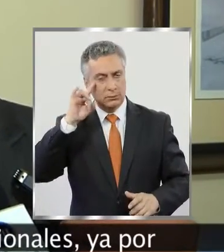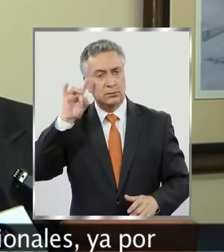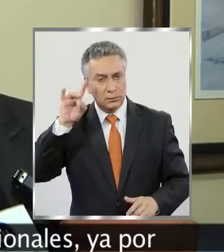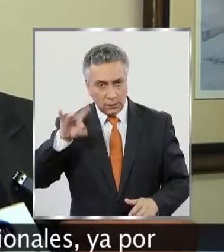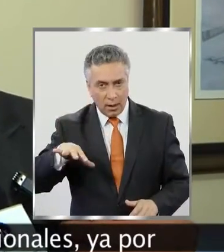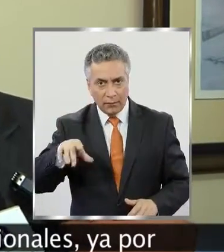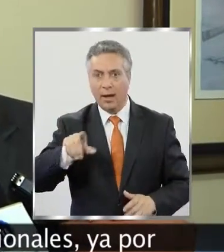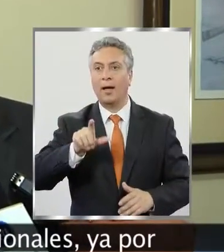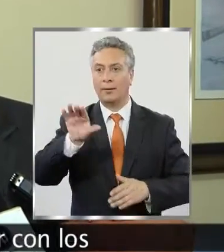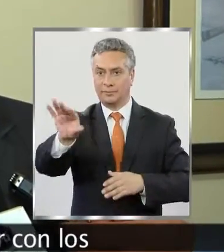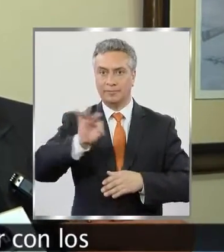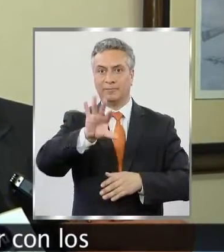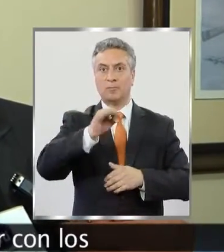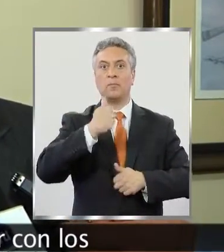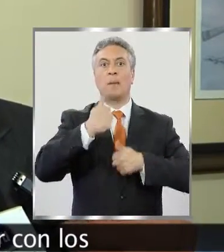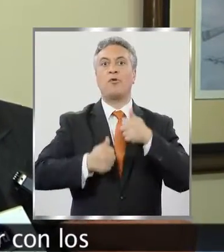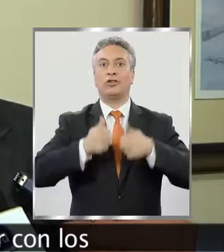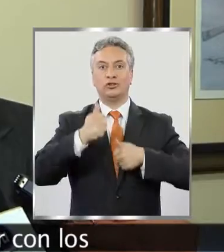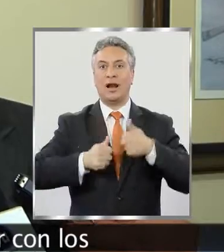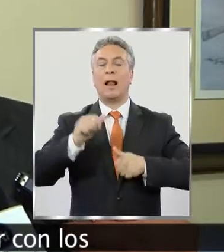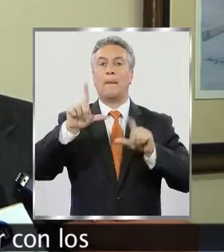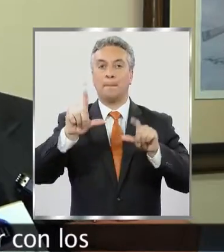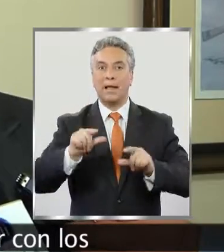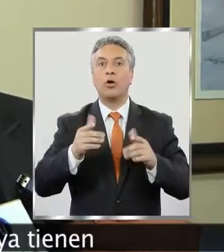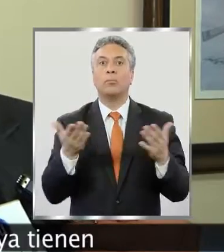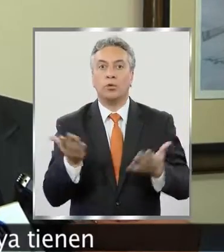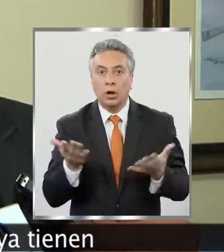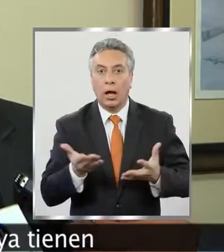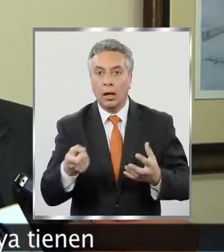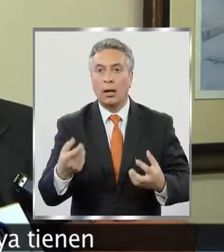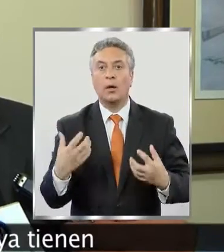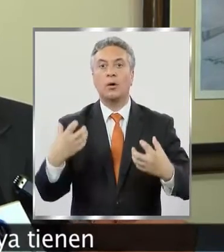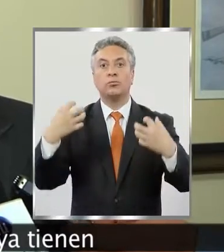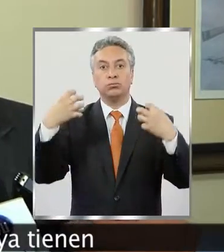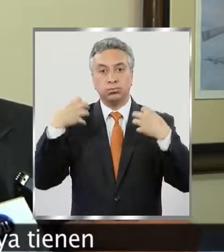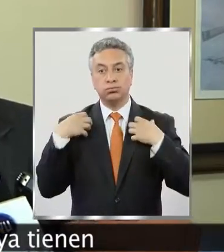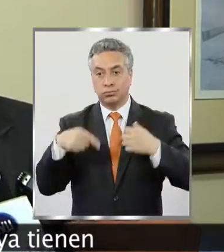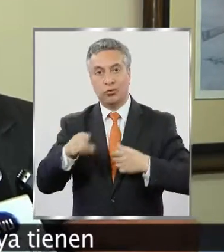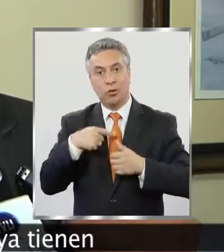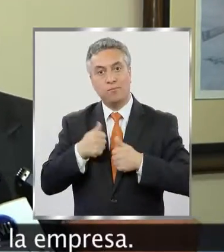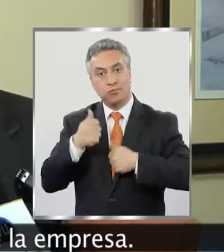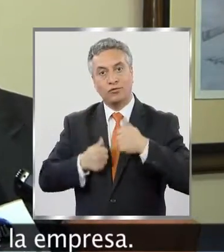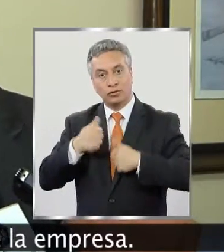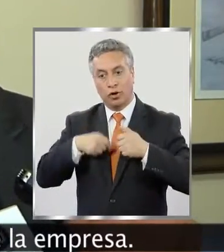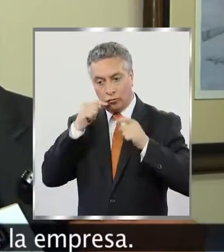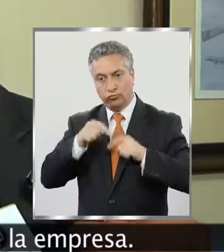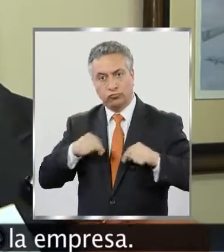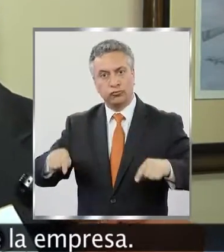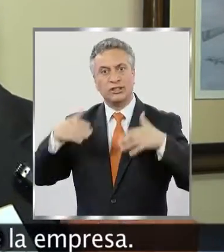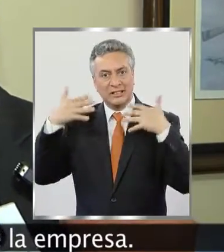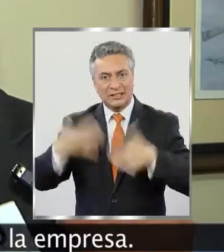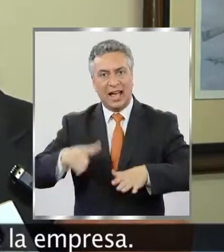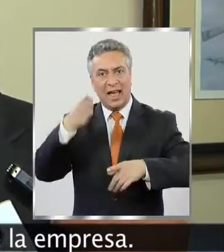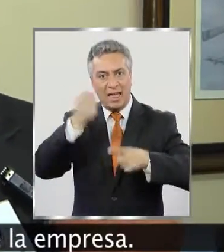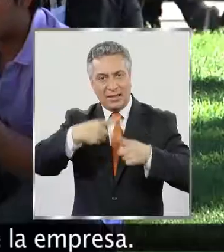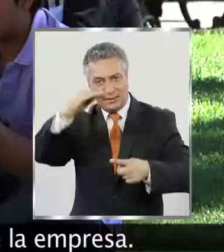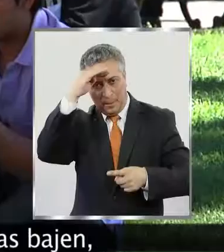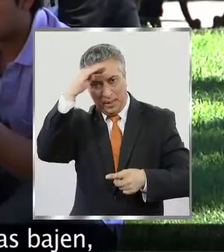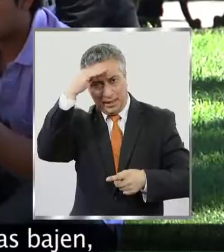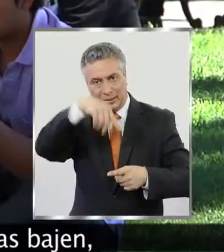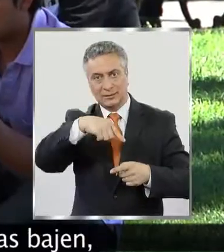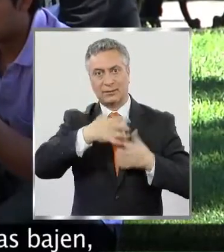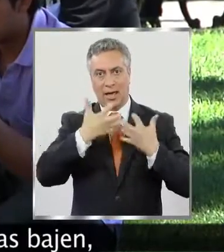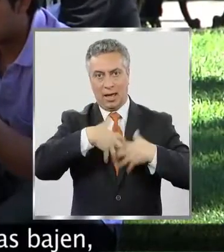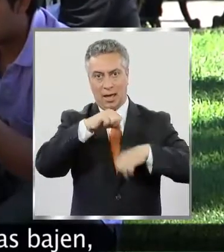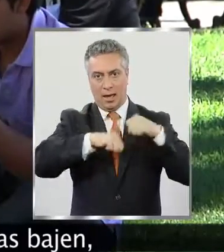cargos profesionales, ya porque se tratan de sostener con los cargos profesionales que ya tienen mucha experiencia dentro de la empresa.